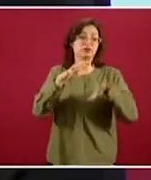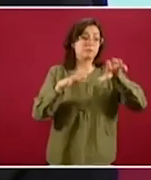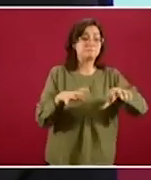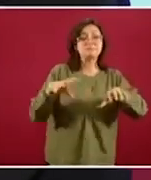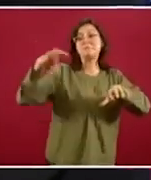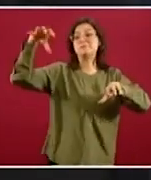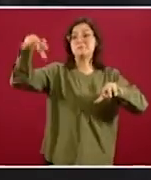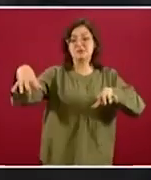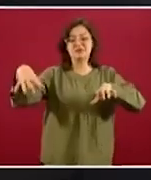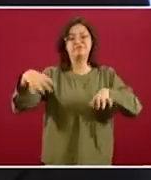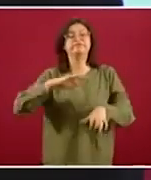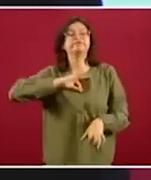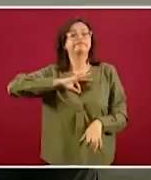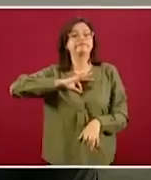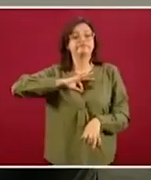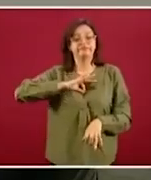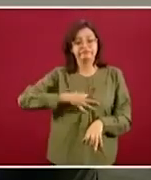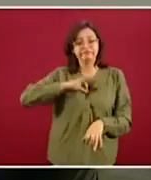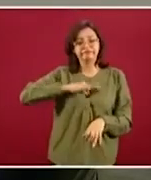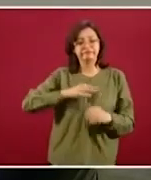se presentarán